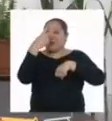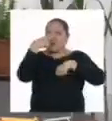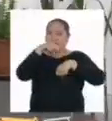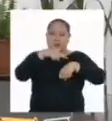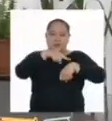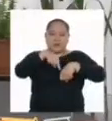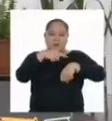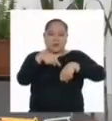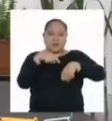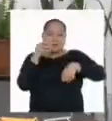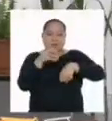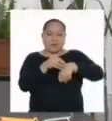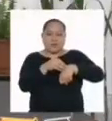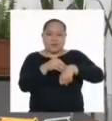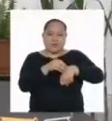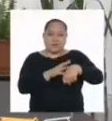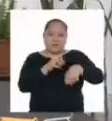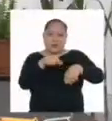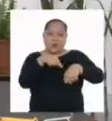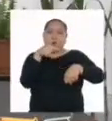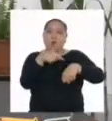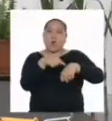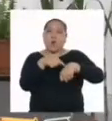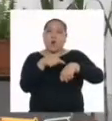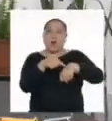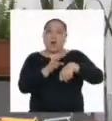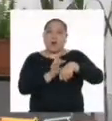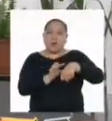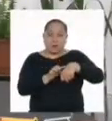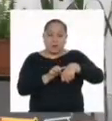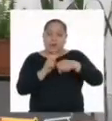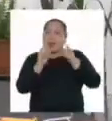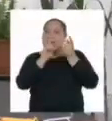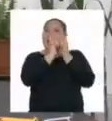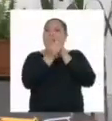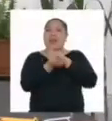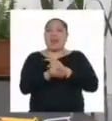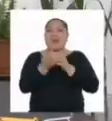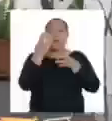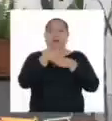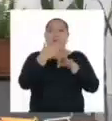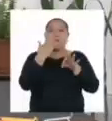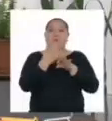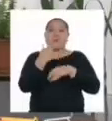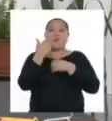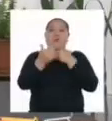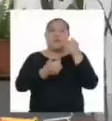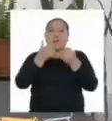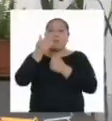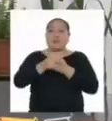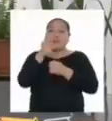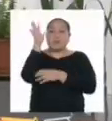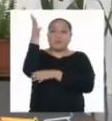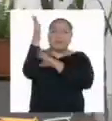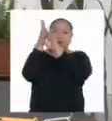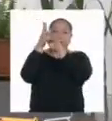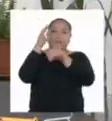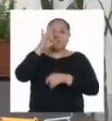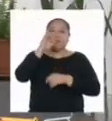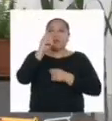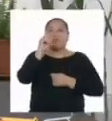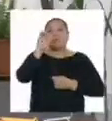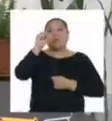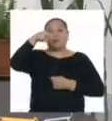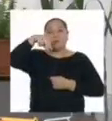ver, perforar el material con el que se cubre la hoja cambia la manera en que el proceso de fotosíntesis